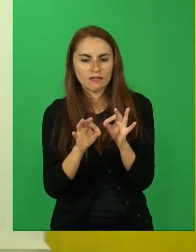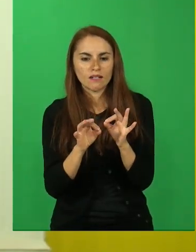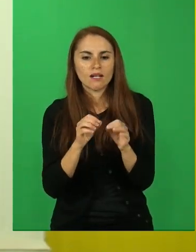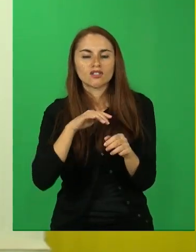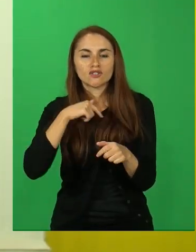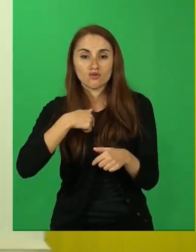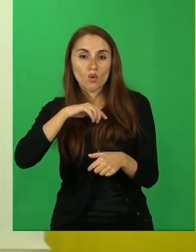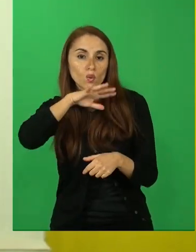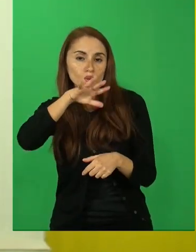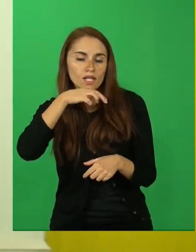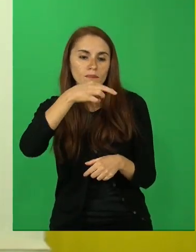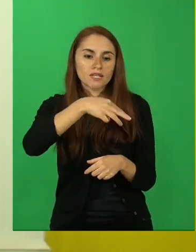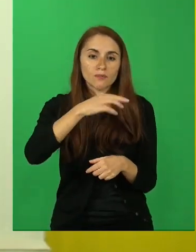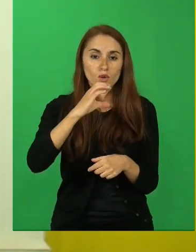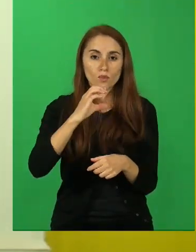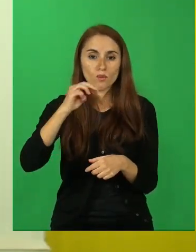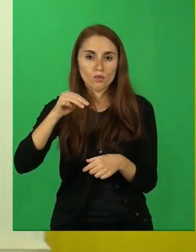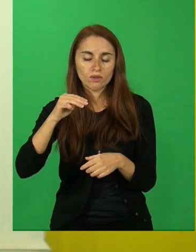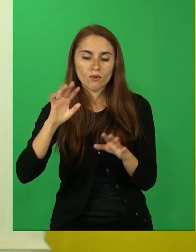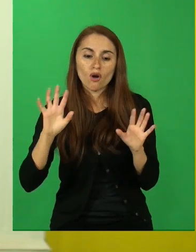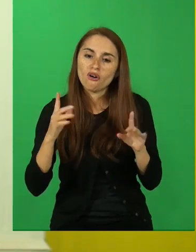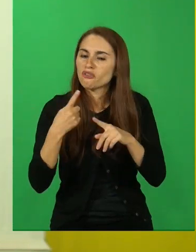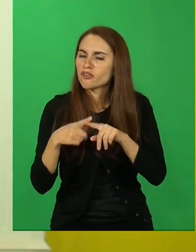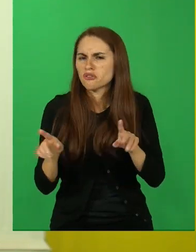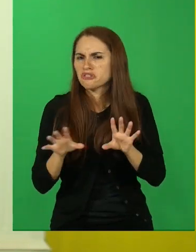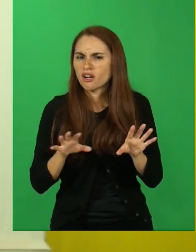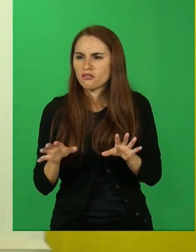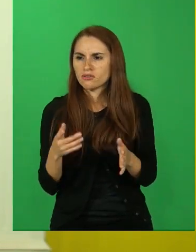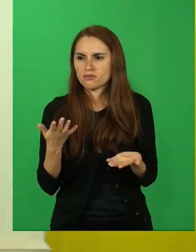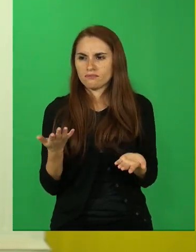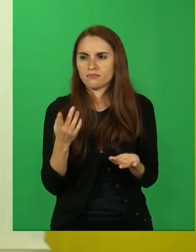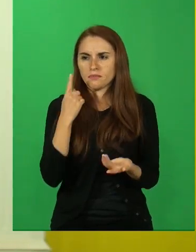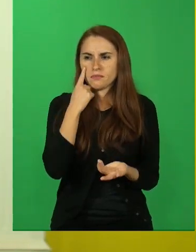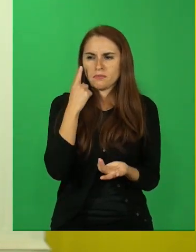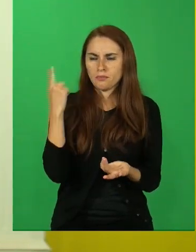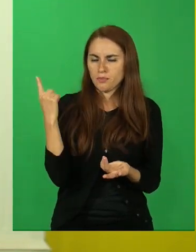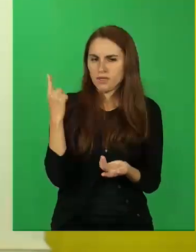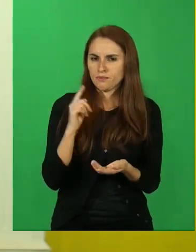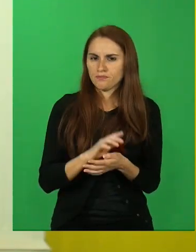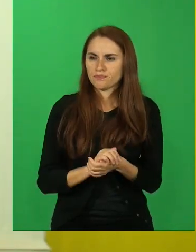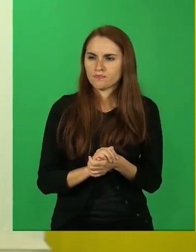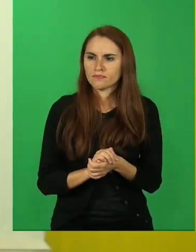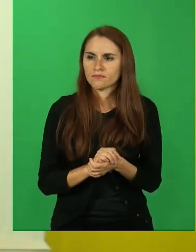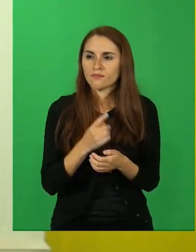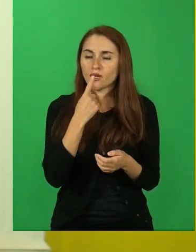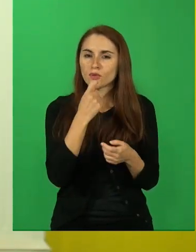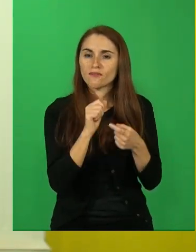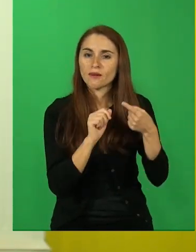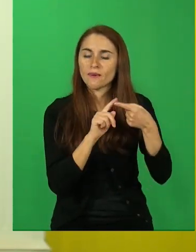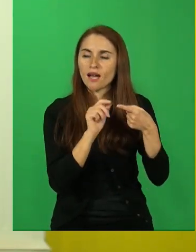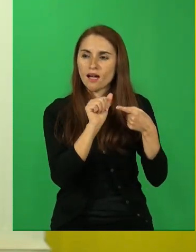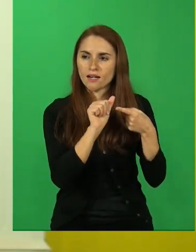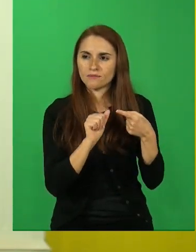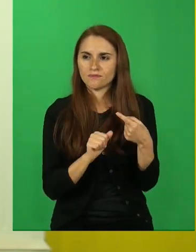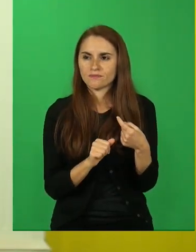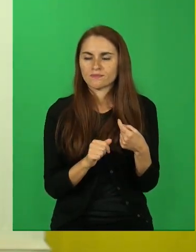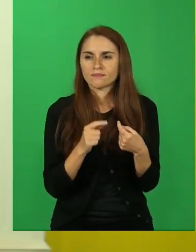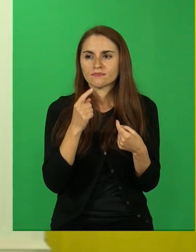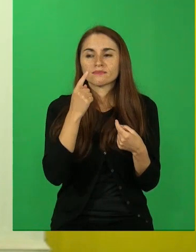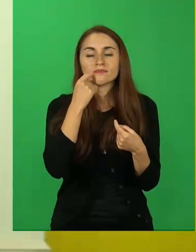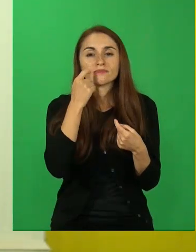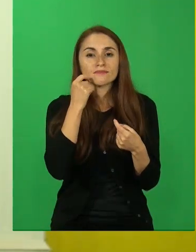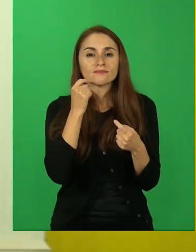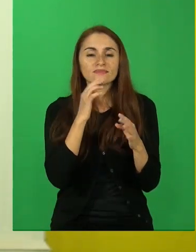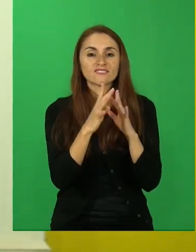múltiplo o de otra cosa. Fíjate bien. Mira el problema A. Dice, Andrés es feriante